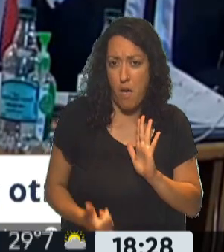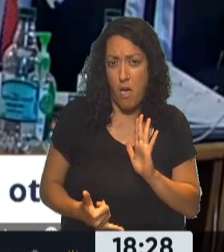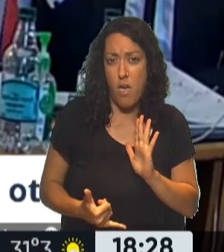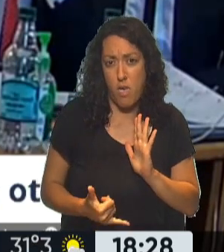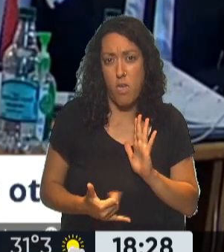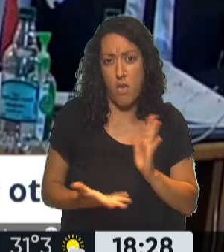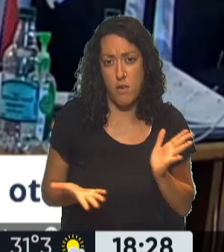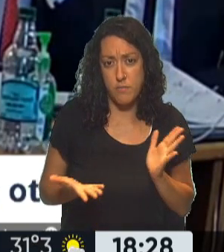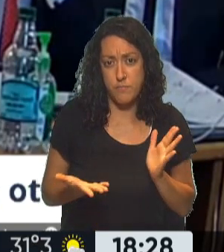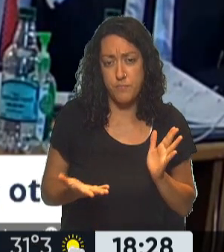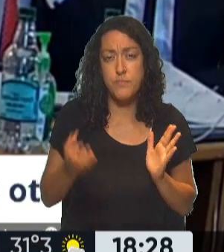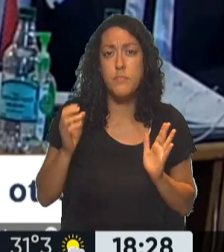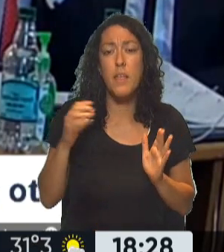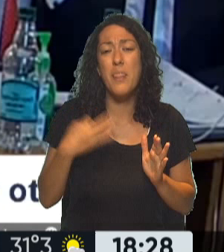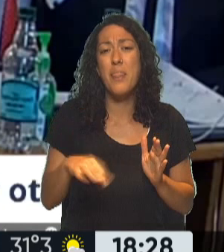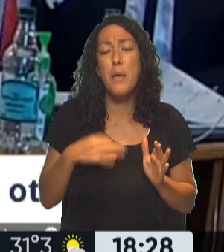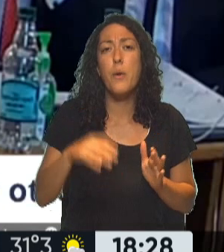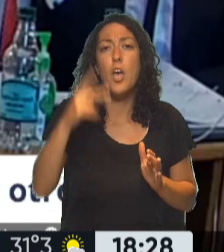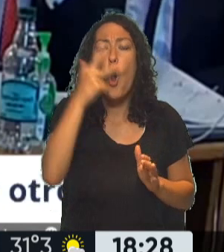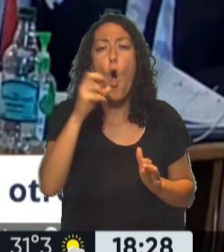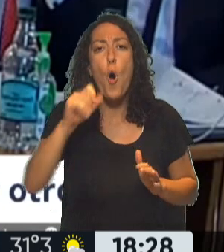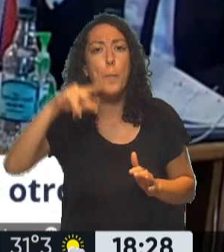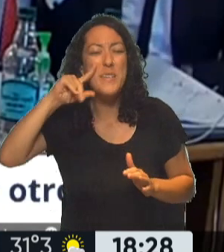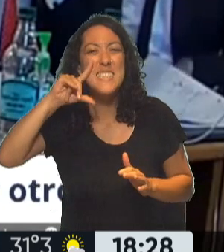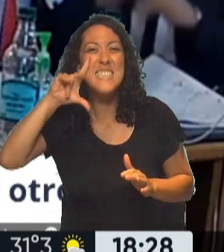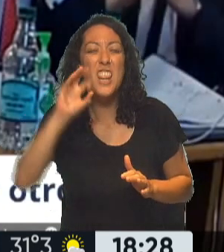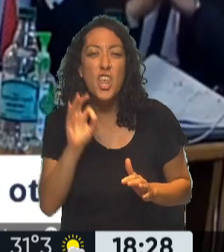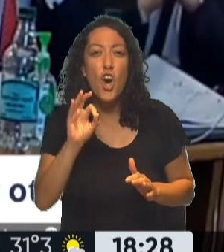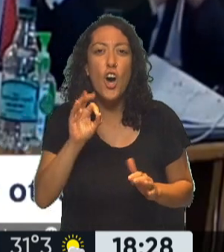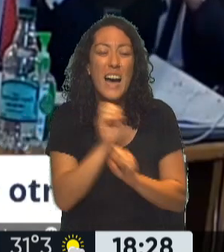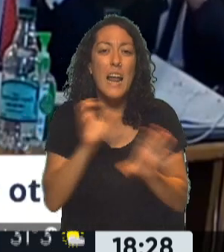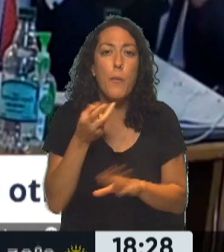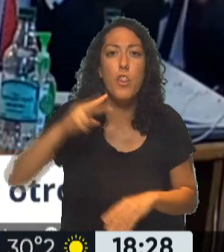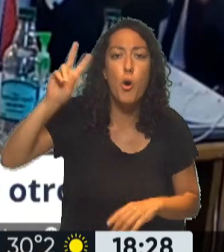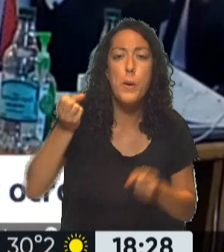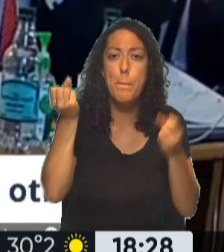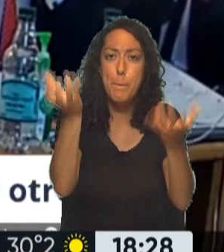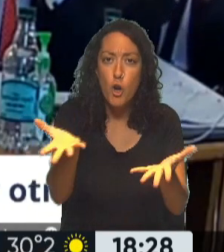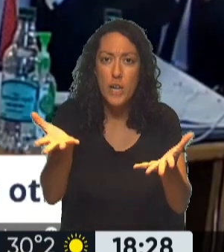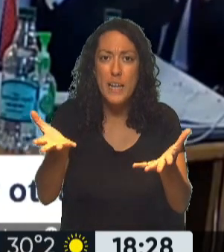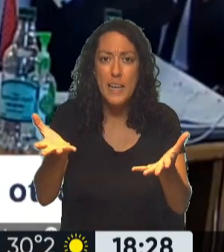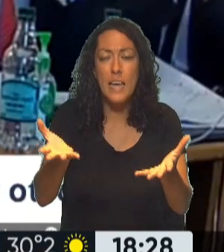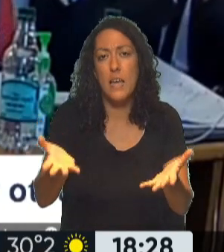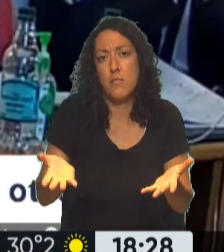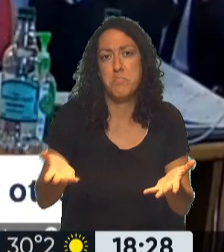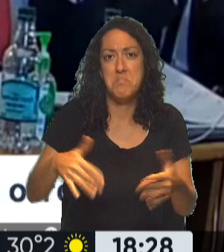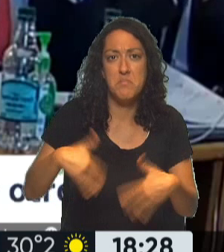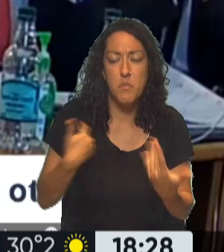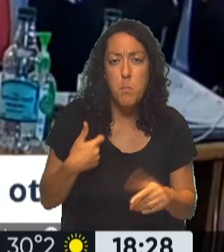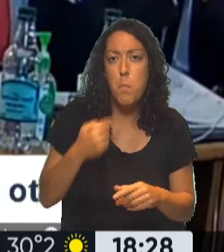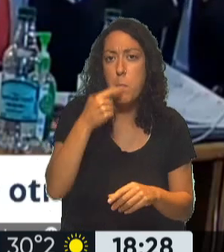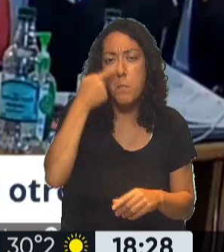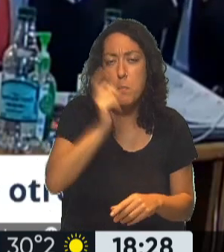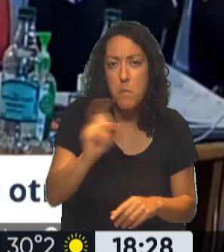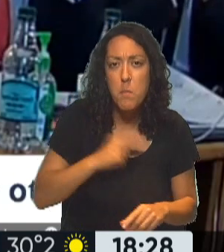en el cual debe ser calificada como homicidio doblemente agravado, por haber sido cometido con alevosía, con el